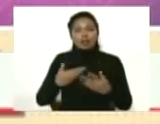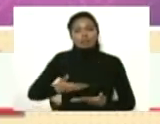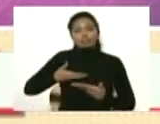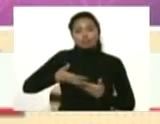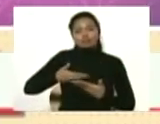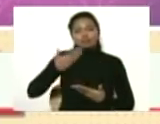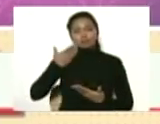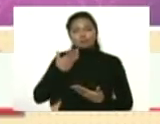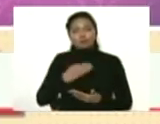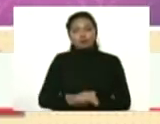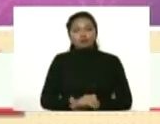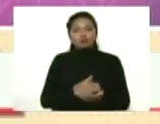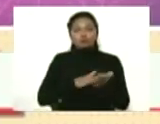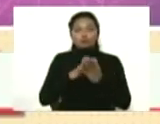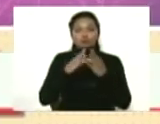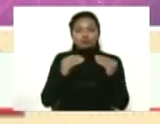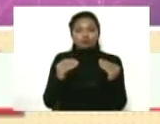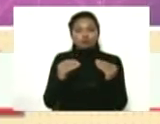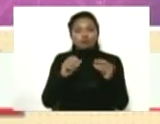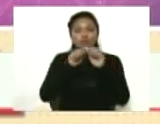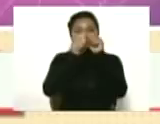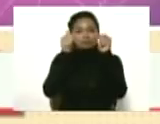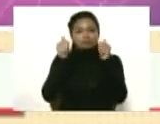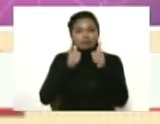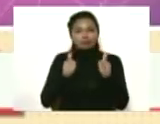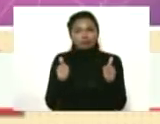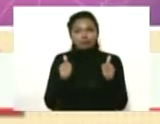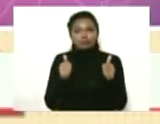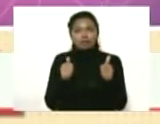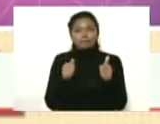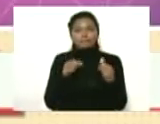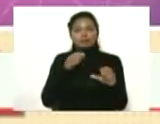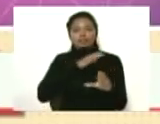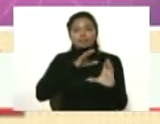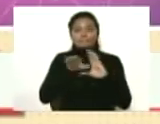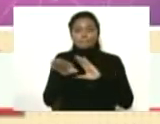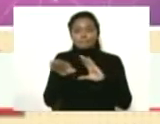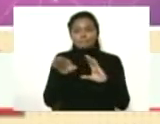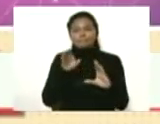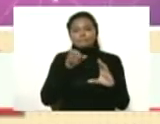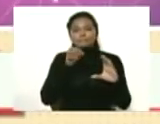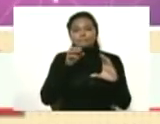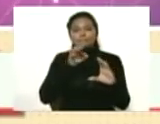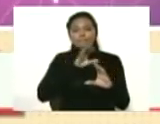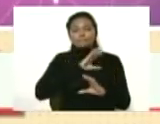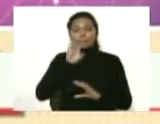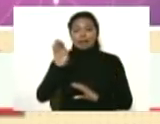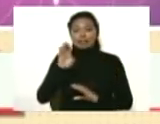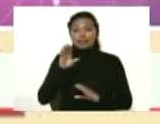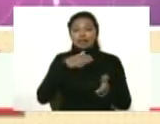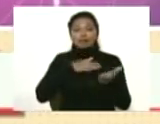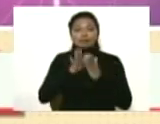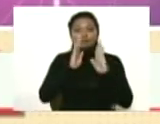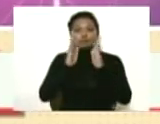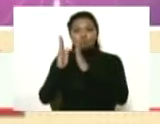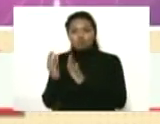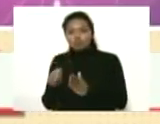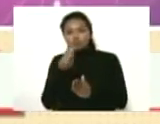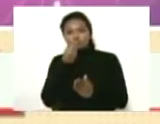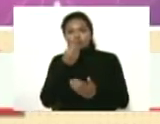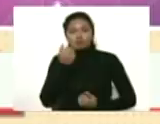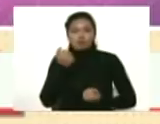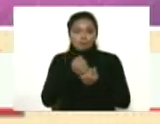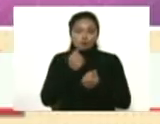materna y sobre todo el sistema SEA Patria, garantizando la distribución de alimentos